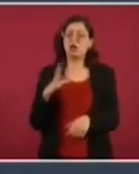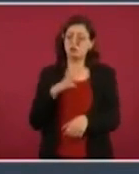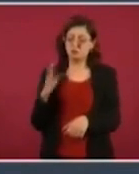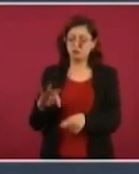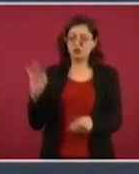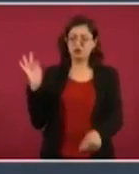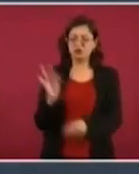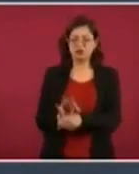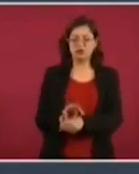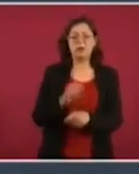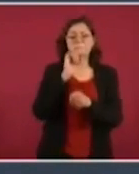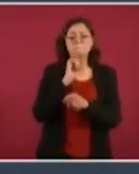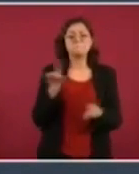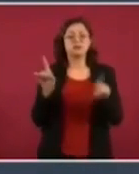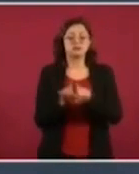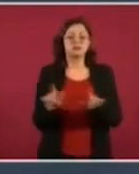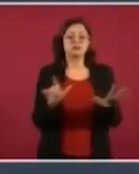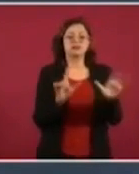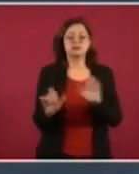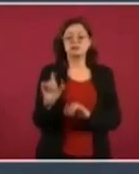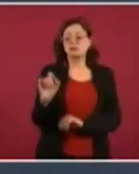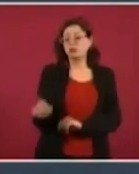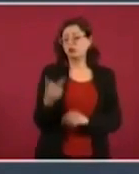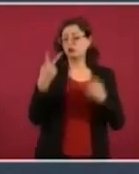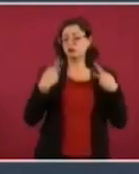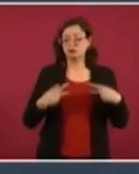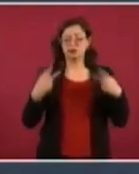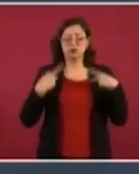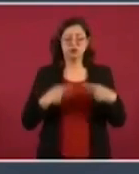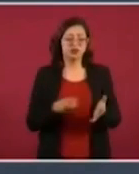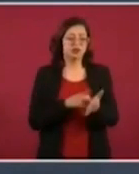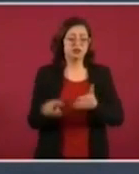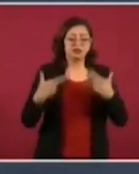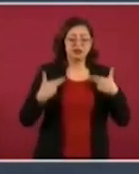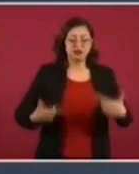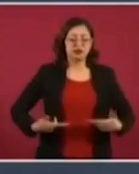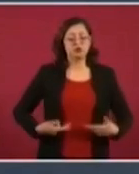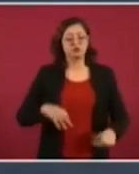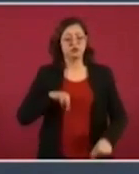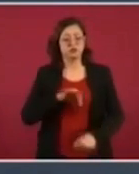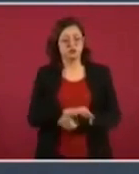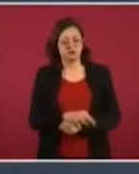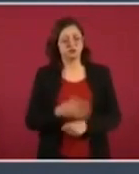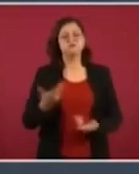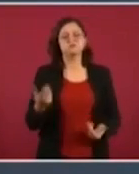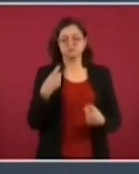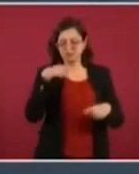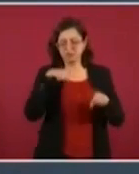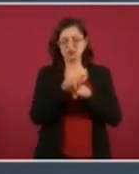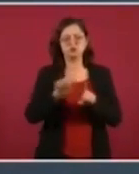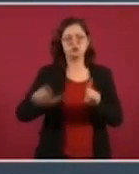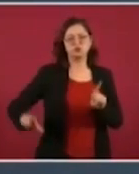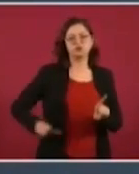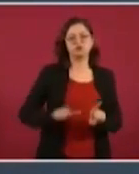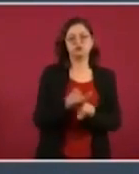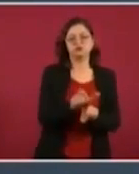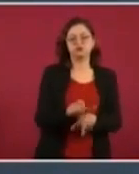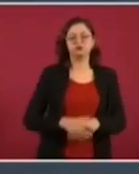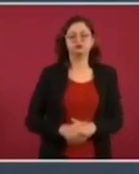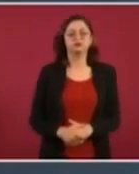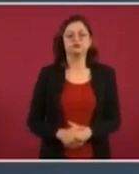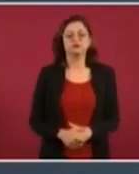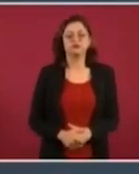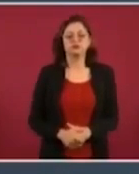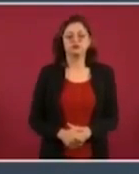a 721 personas defensoras de derechos humanos. Han